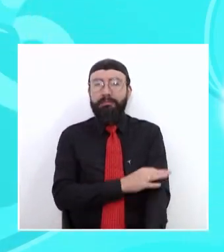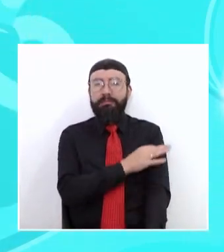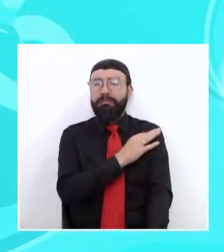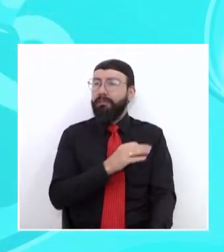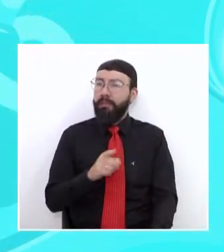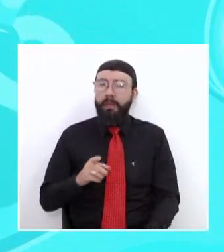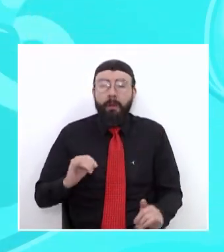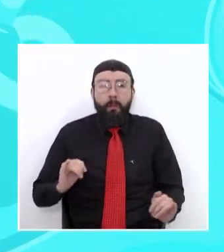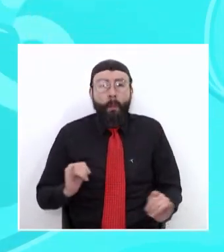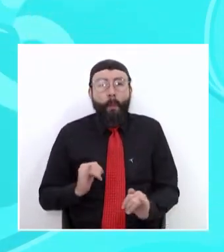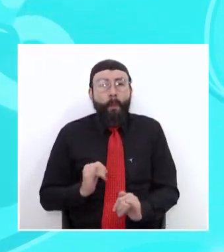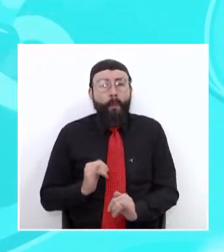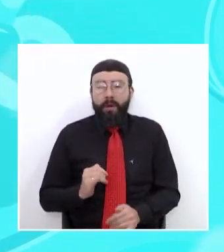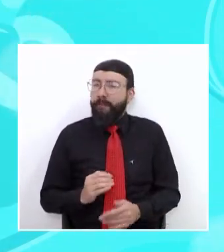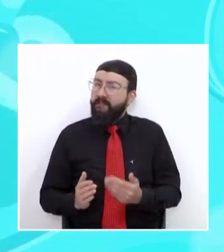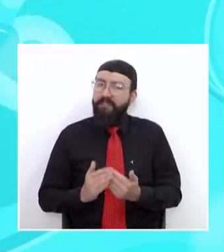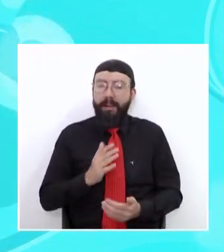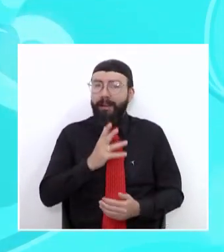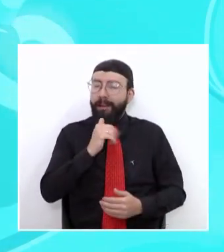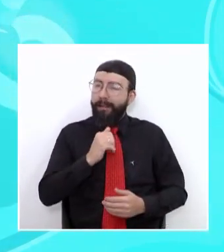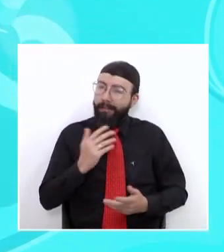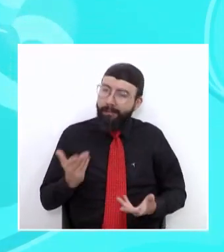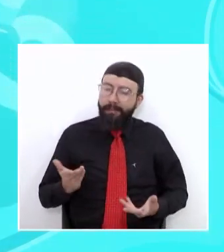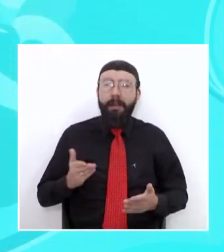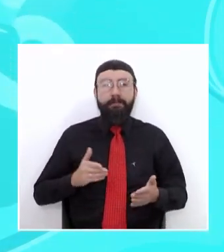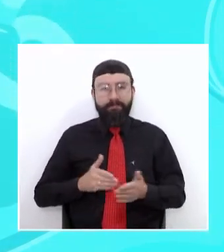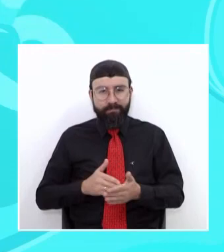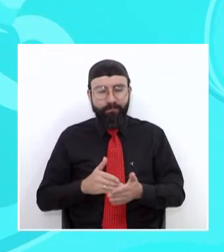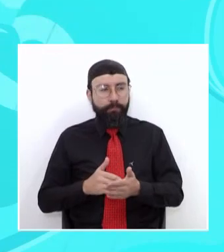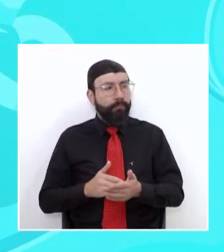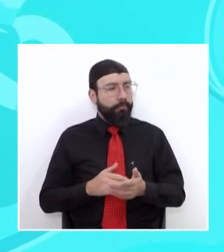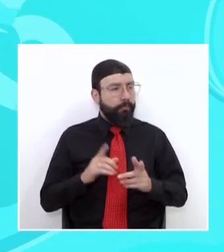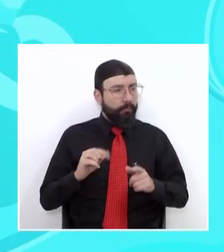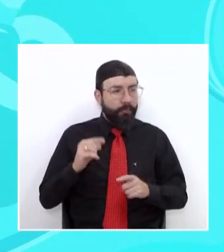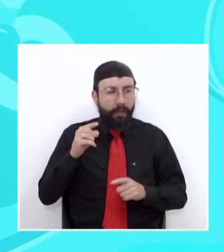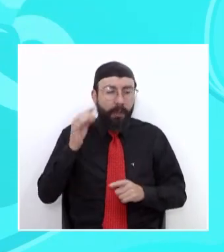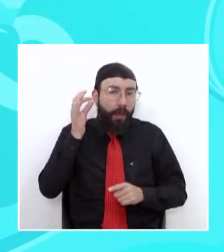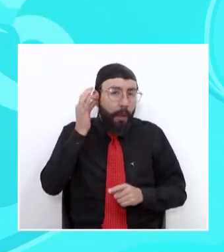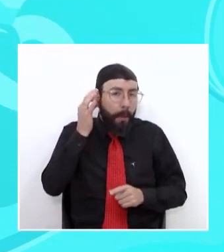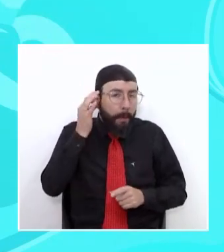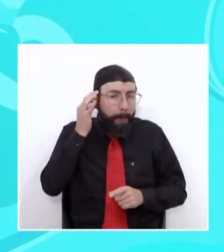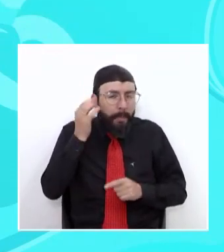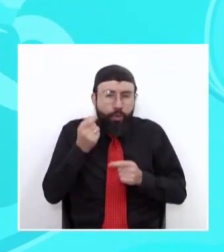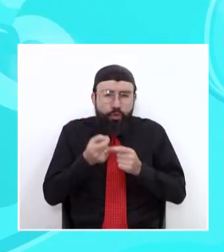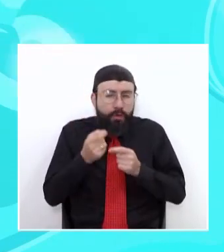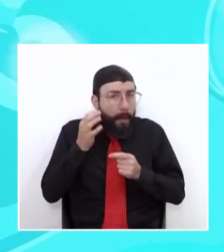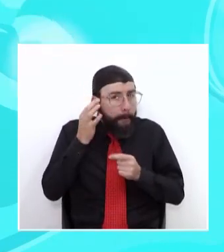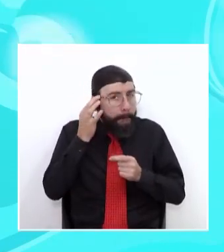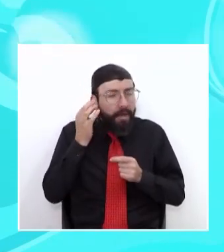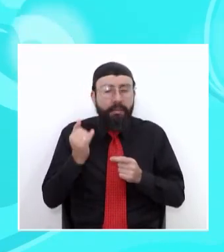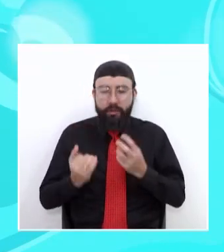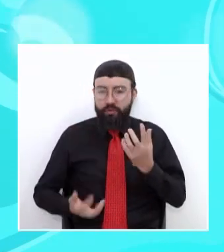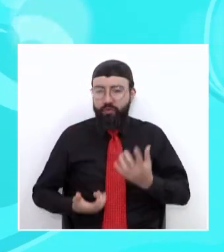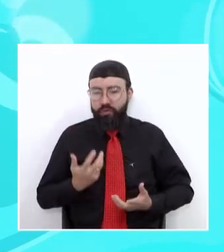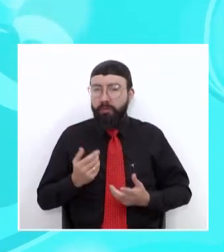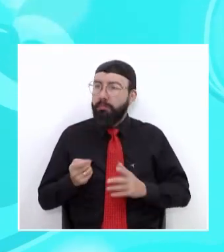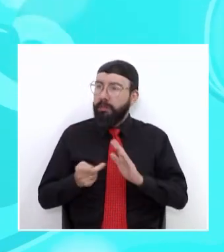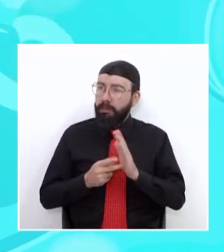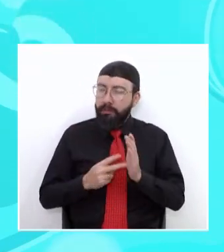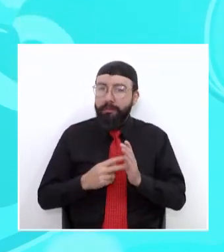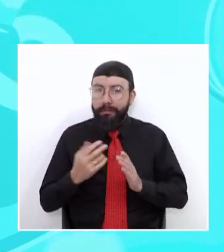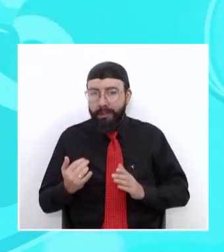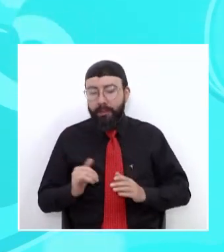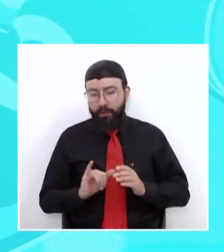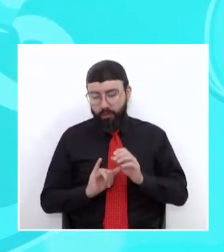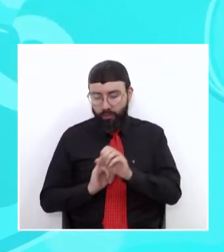de peso con facilidad. Y cuando vemos esta zona de acá, nos altera la parte del fuego, también es la parte